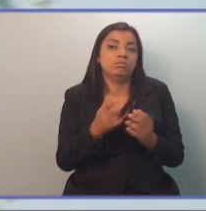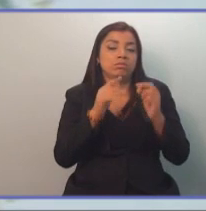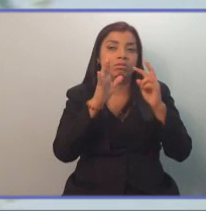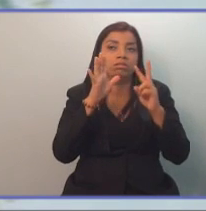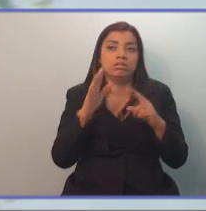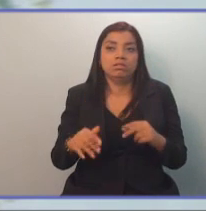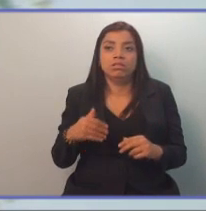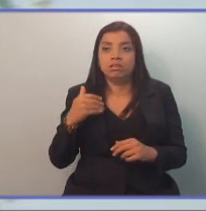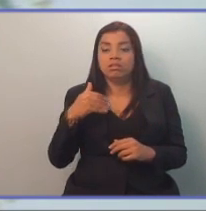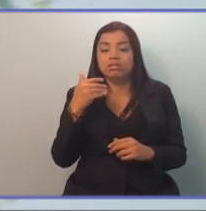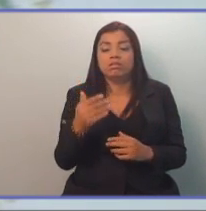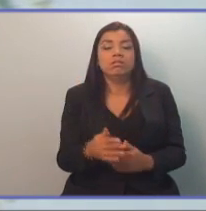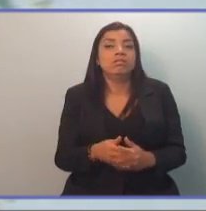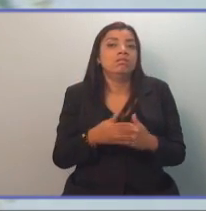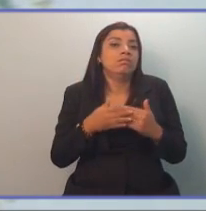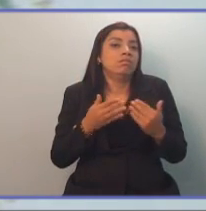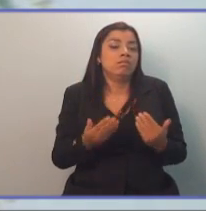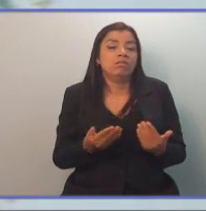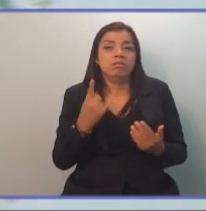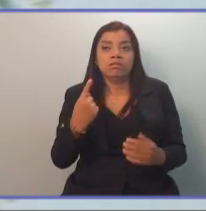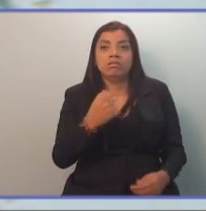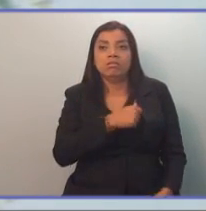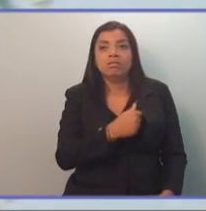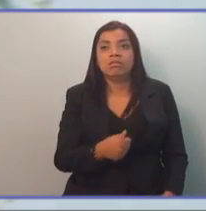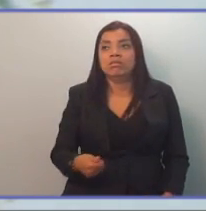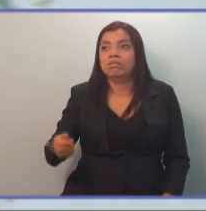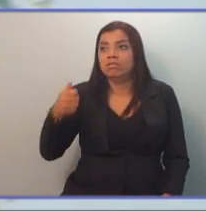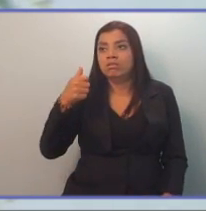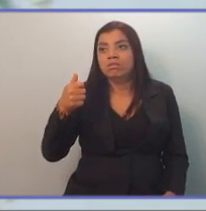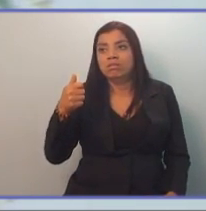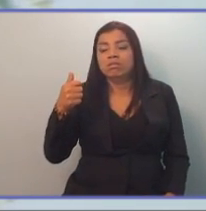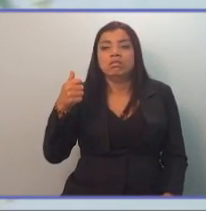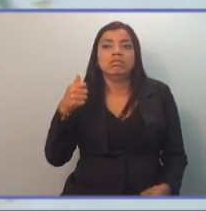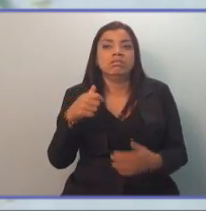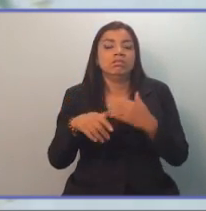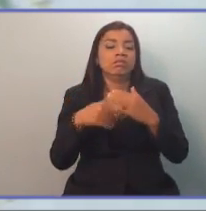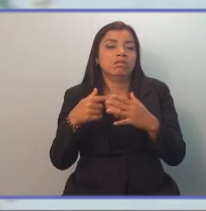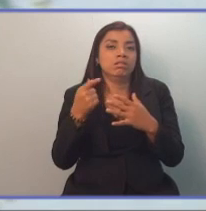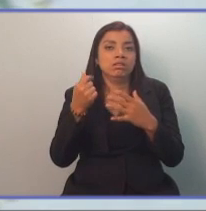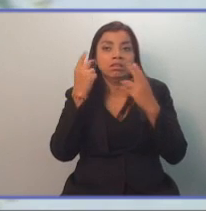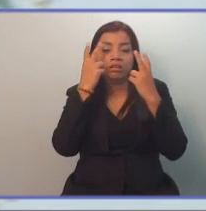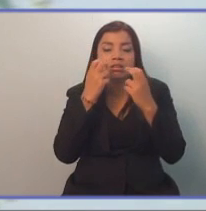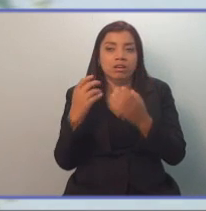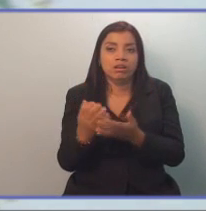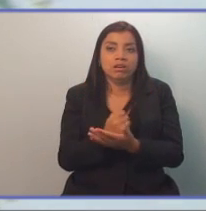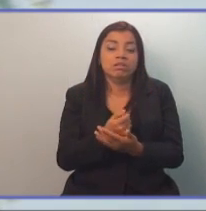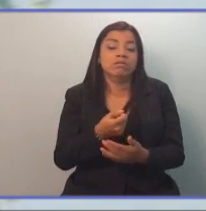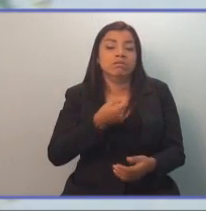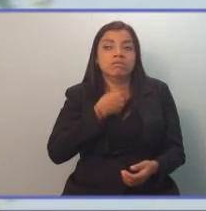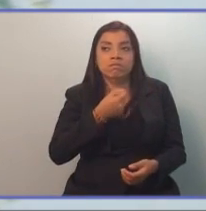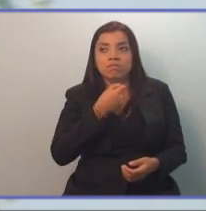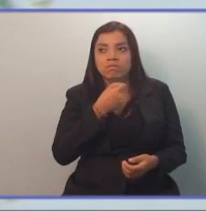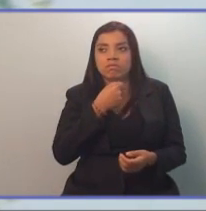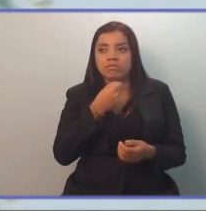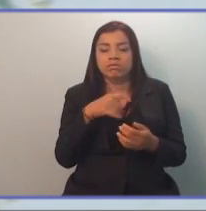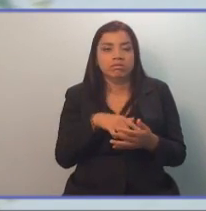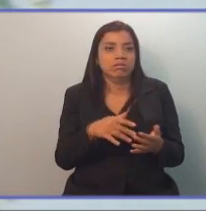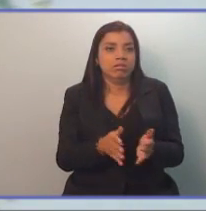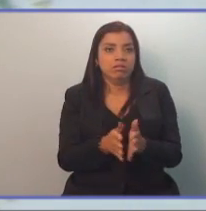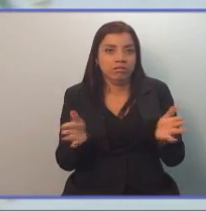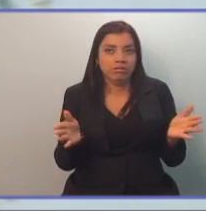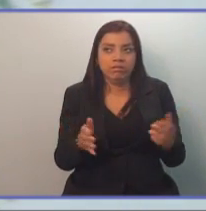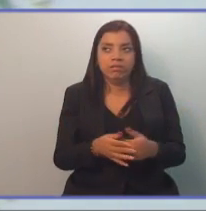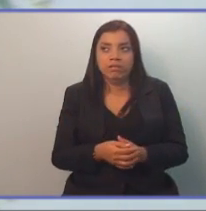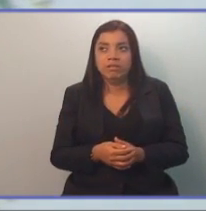años. Pero en caso de que el funcionario sí se le encuentre indicios de enriquecimiento ilícito, la información es pública,